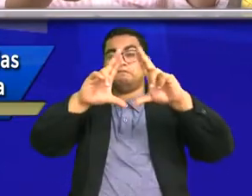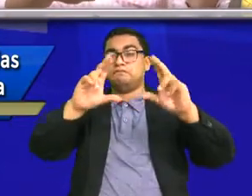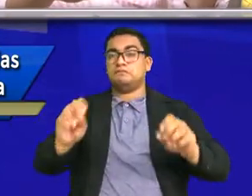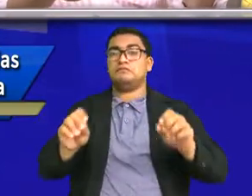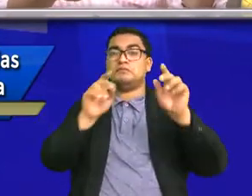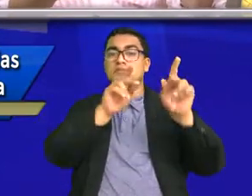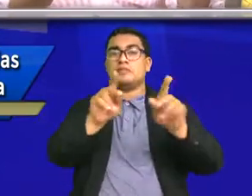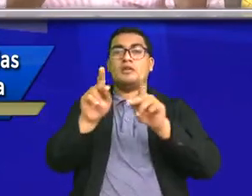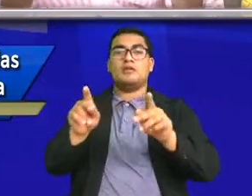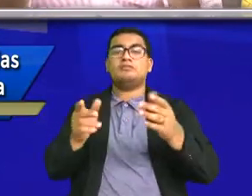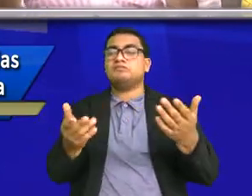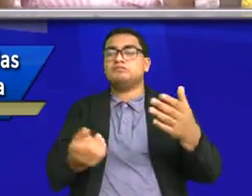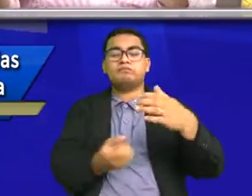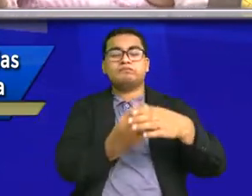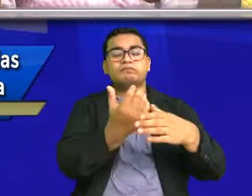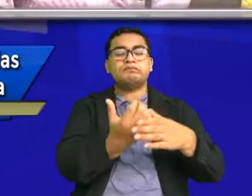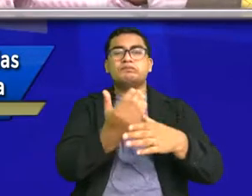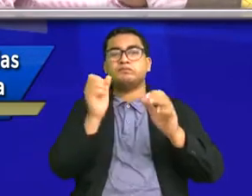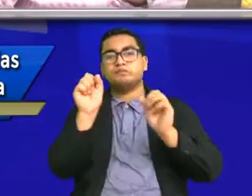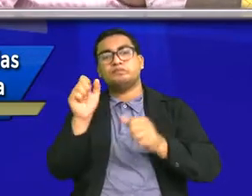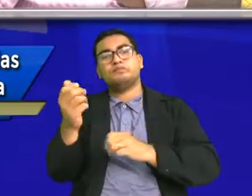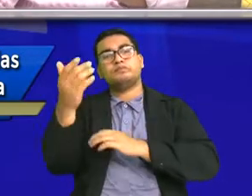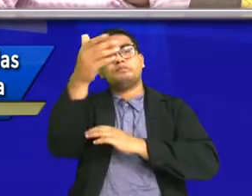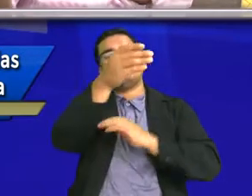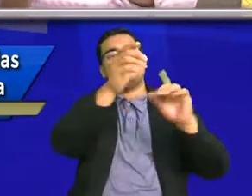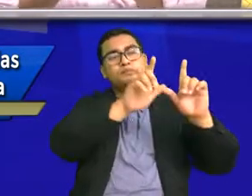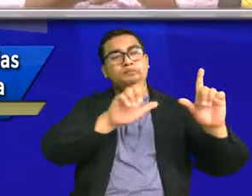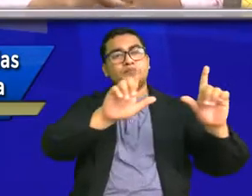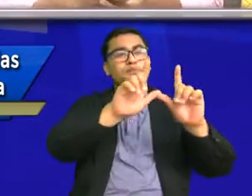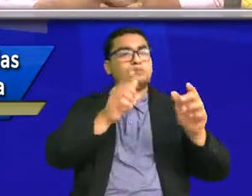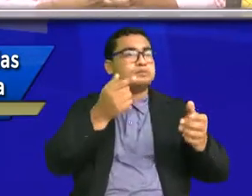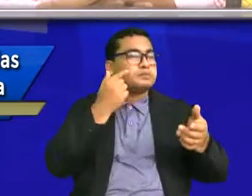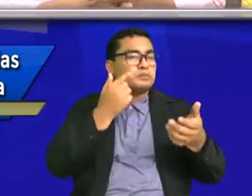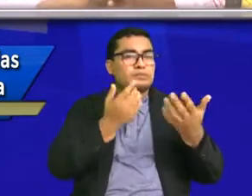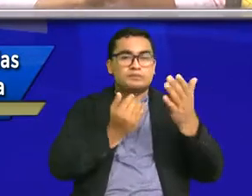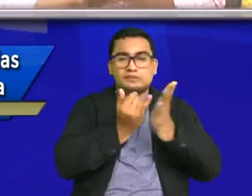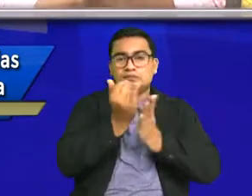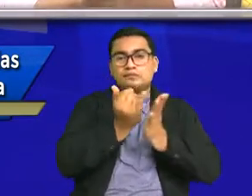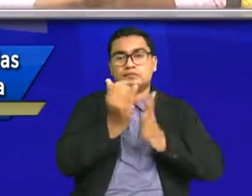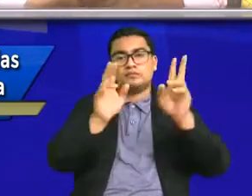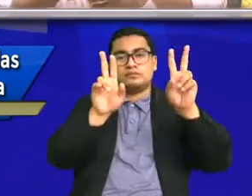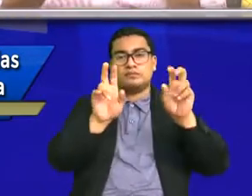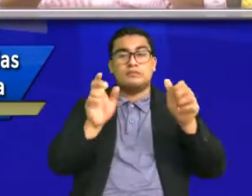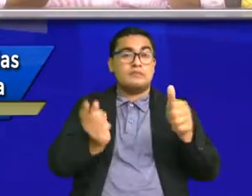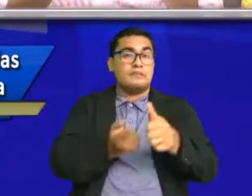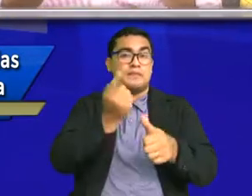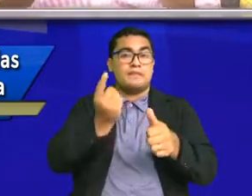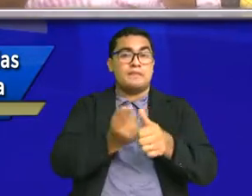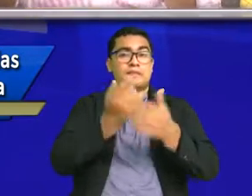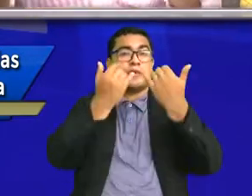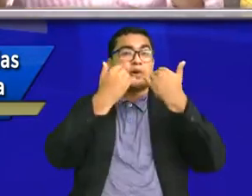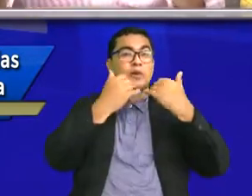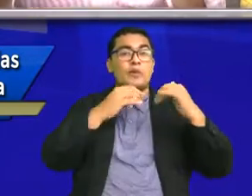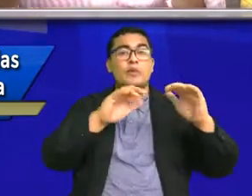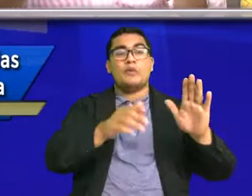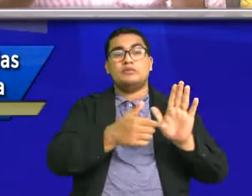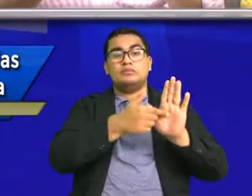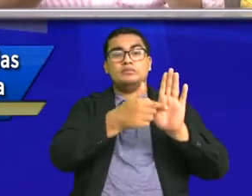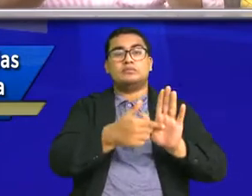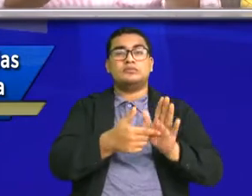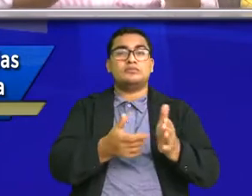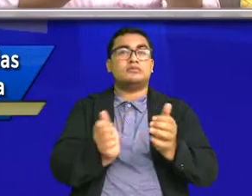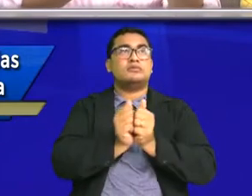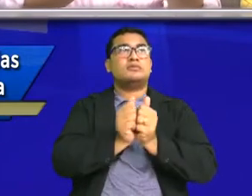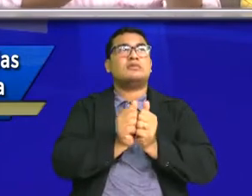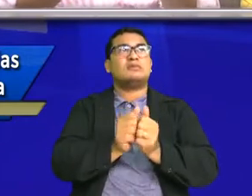puede encontrar información que sea de utilidad para este momento propio del ciclo de primera por ejemplo ver tanto si ahí tenemos acompañamiento técnico y también